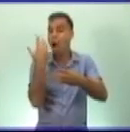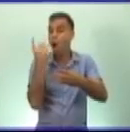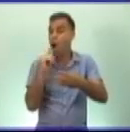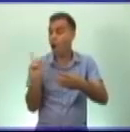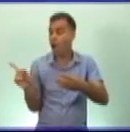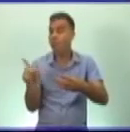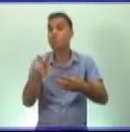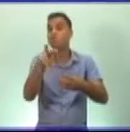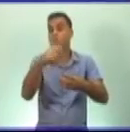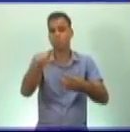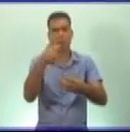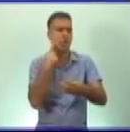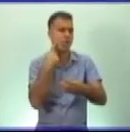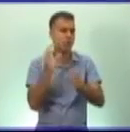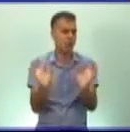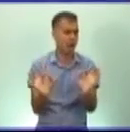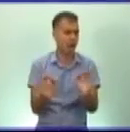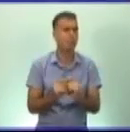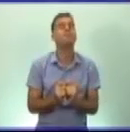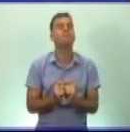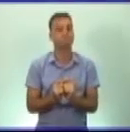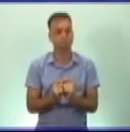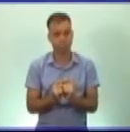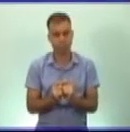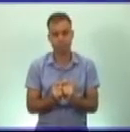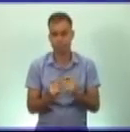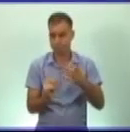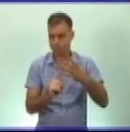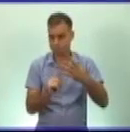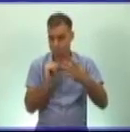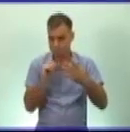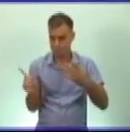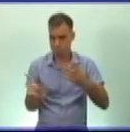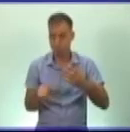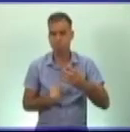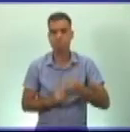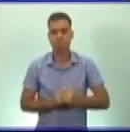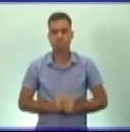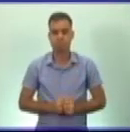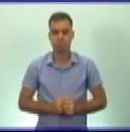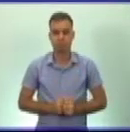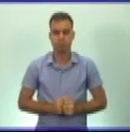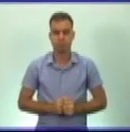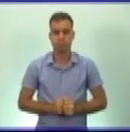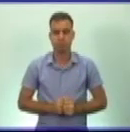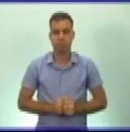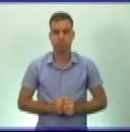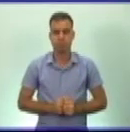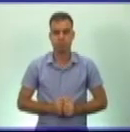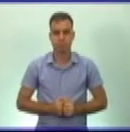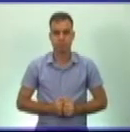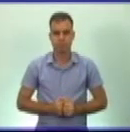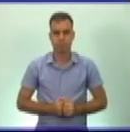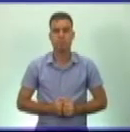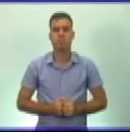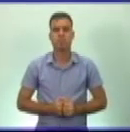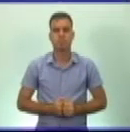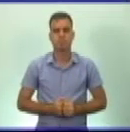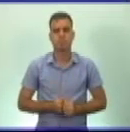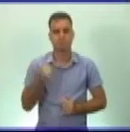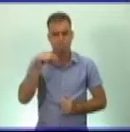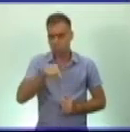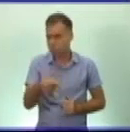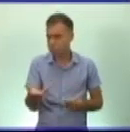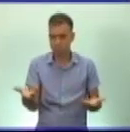que ustedes no conocen. Y es que el número de oxidación de una sustancia simple siempre es 0. Veamos